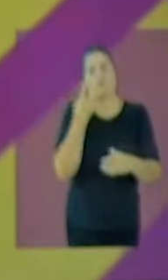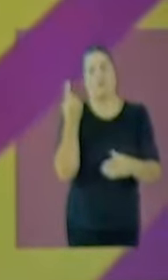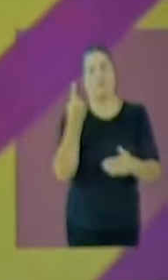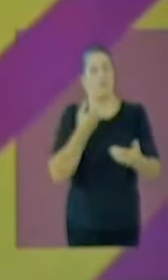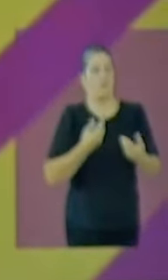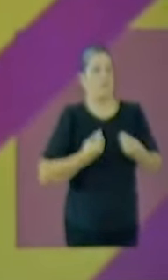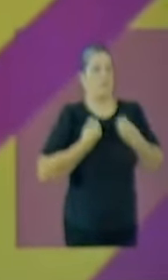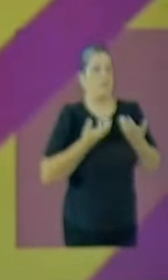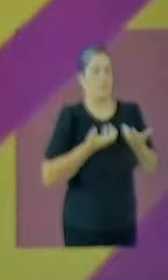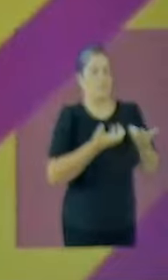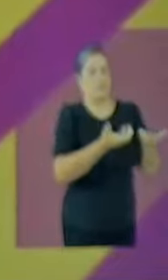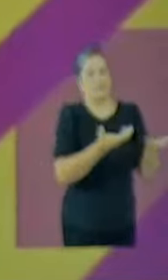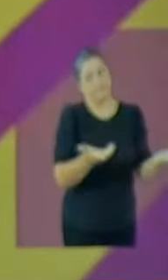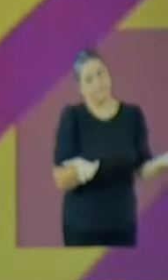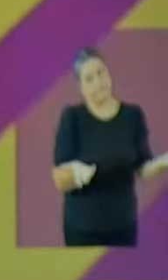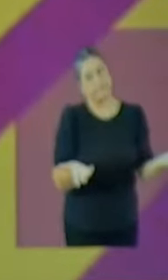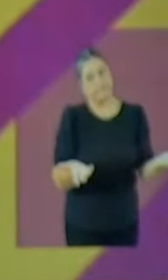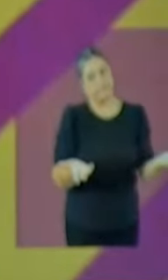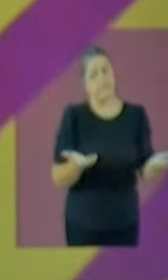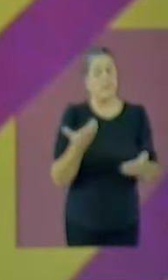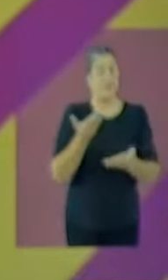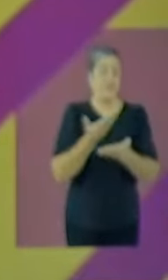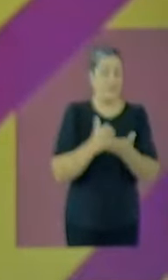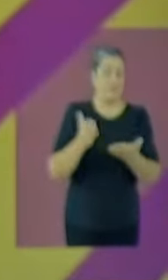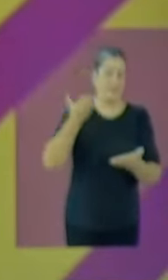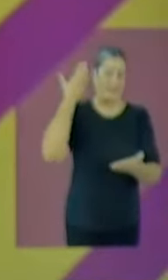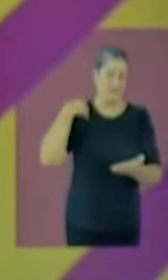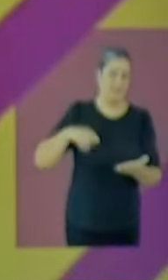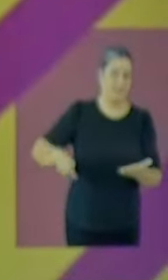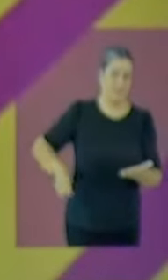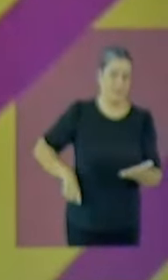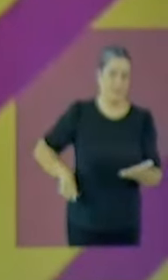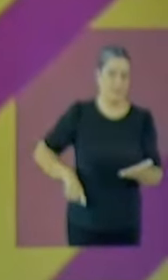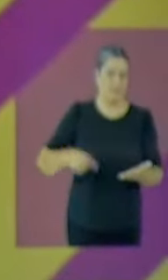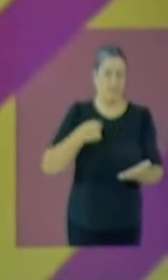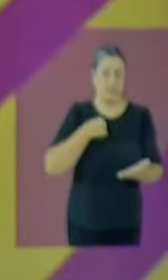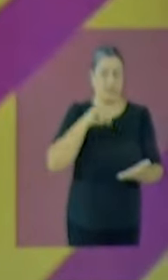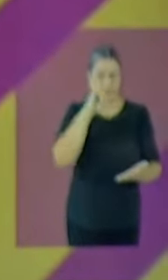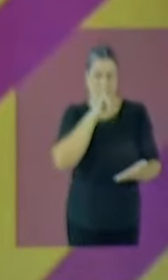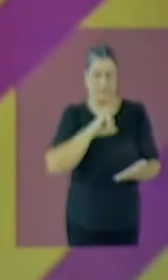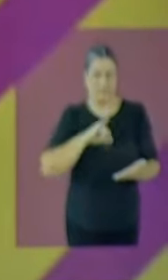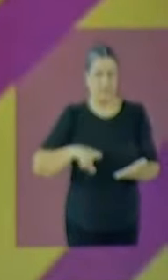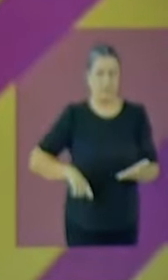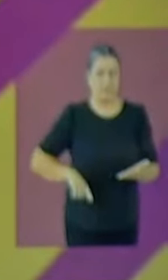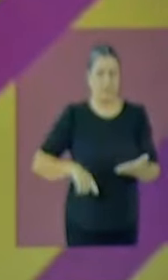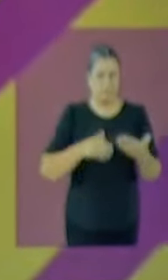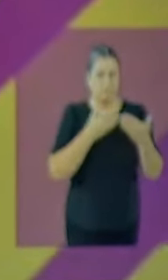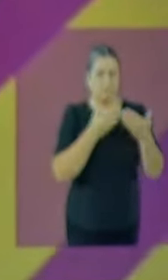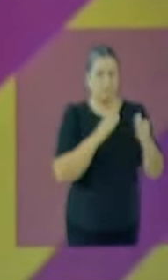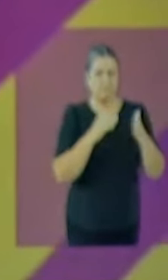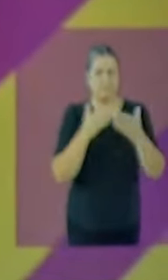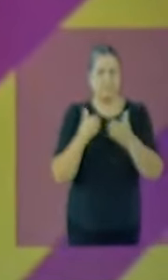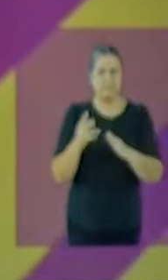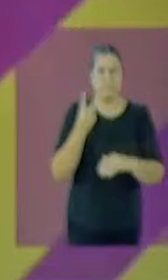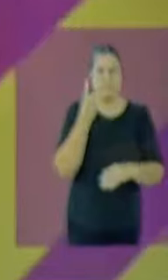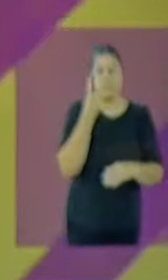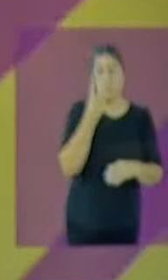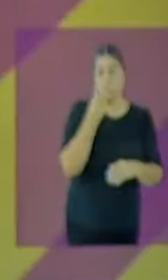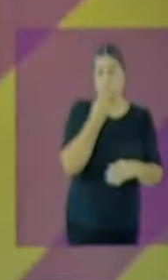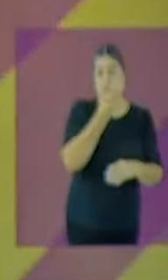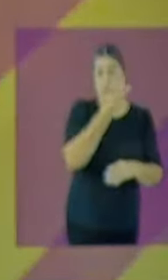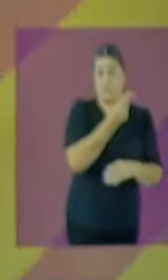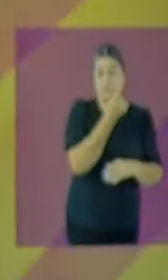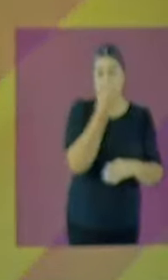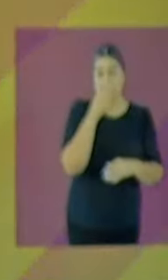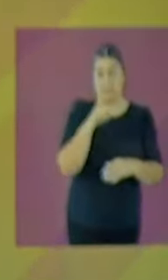un México teniéndolo de cabeza, sino un México donde para ella los programas sociales son asistencialismo y